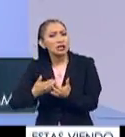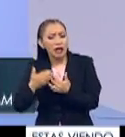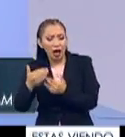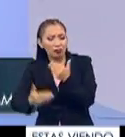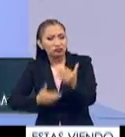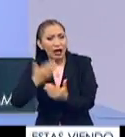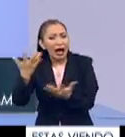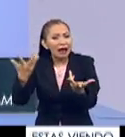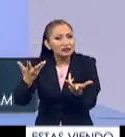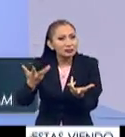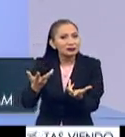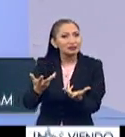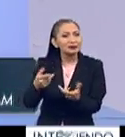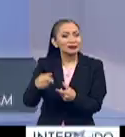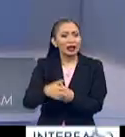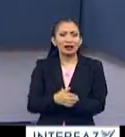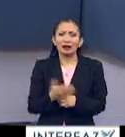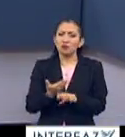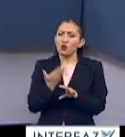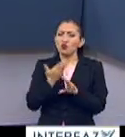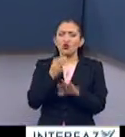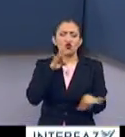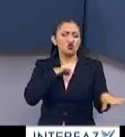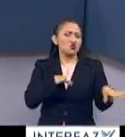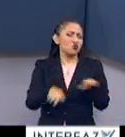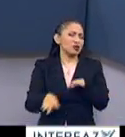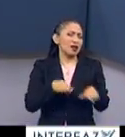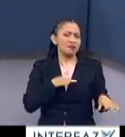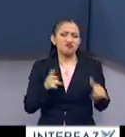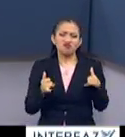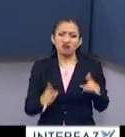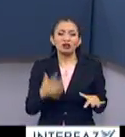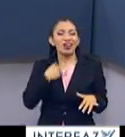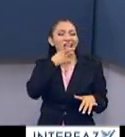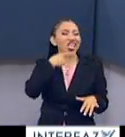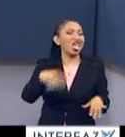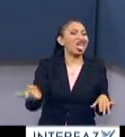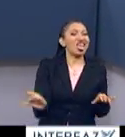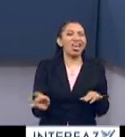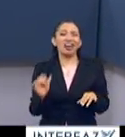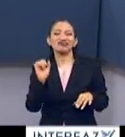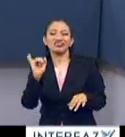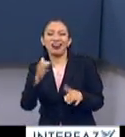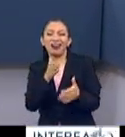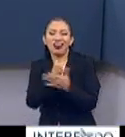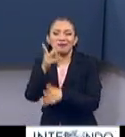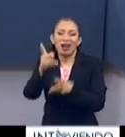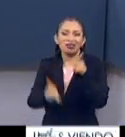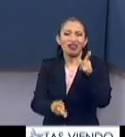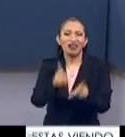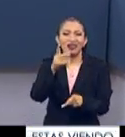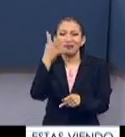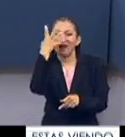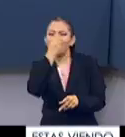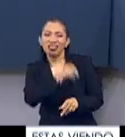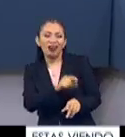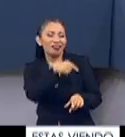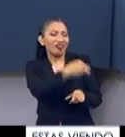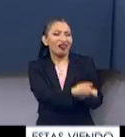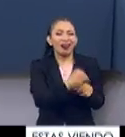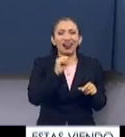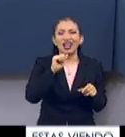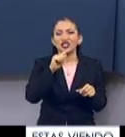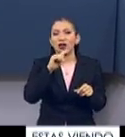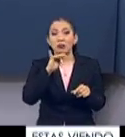al hacer este tipo de...? Es muchísimo trabajo. Yo pensé, ay, es facilísimo, va uno platicando bonito de